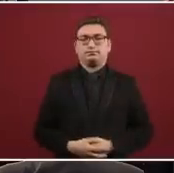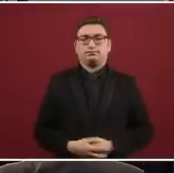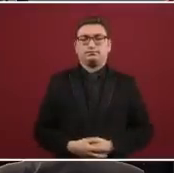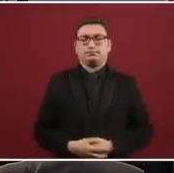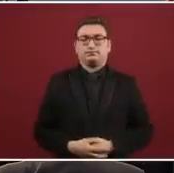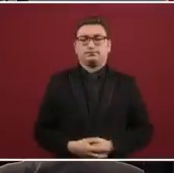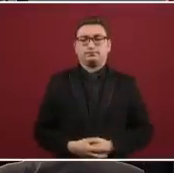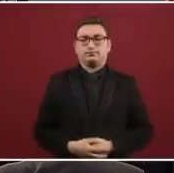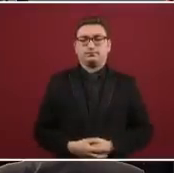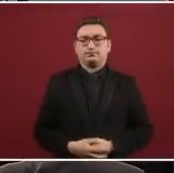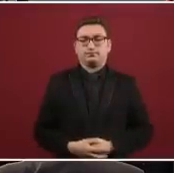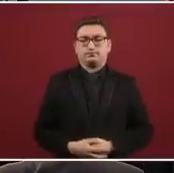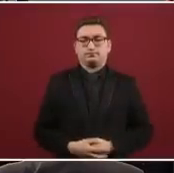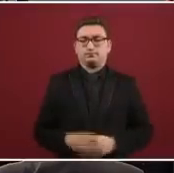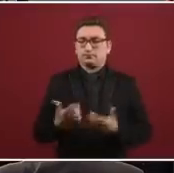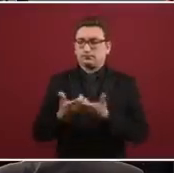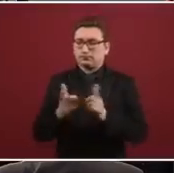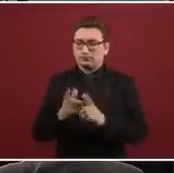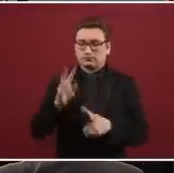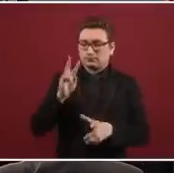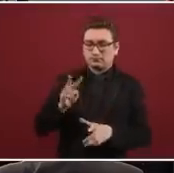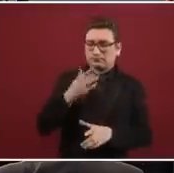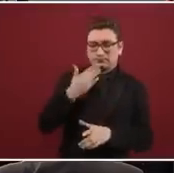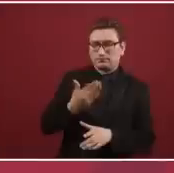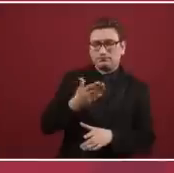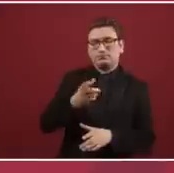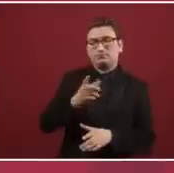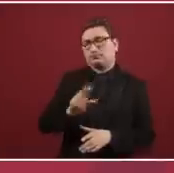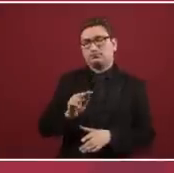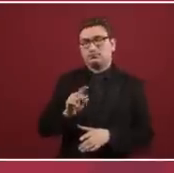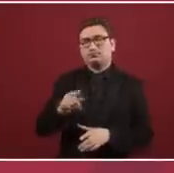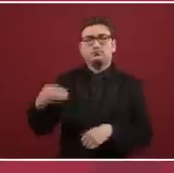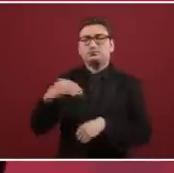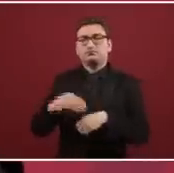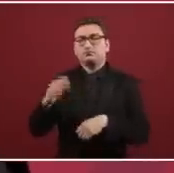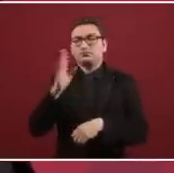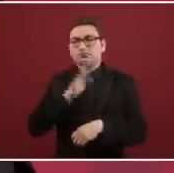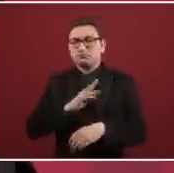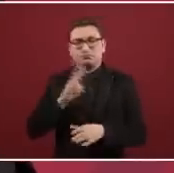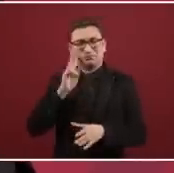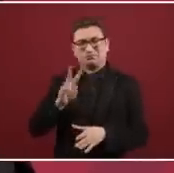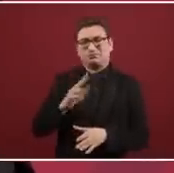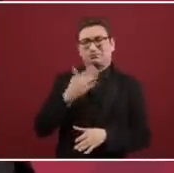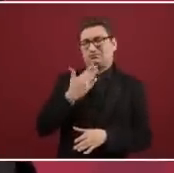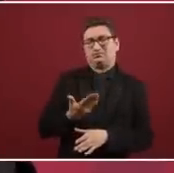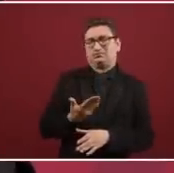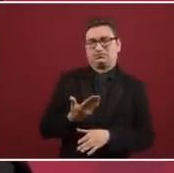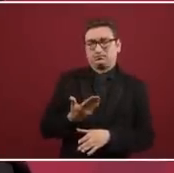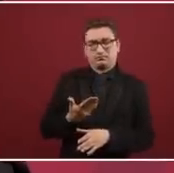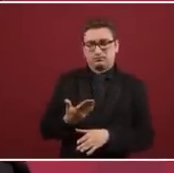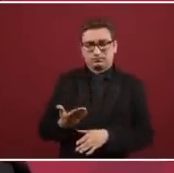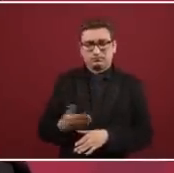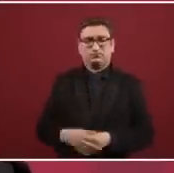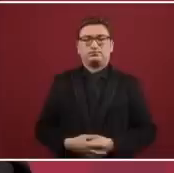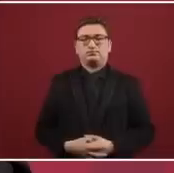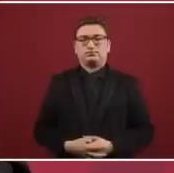No son bien vistos los que se portan mal. Ya ni